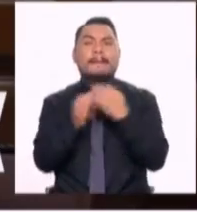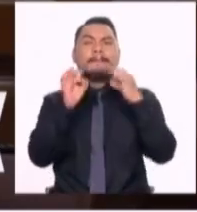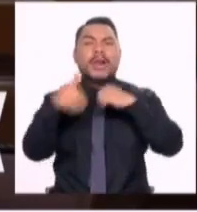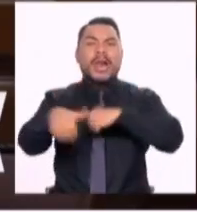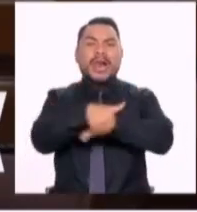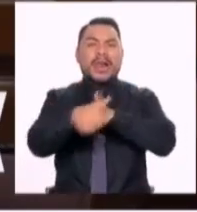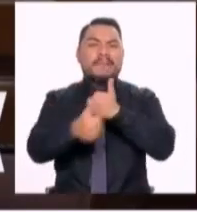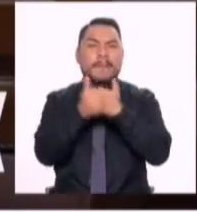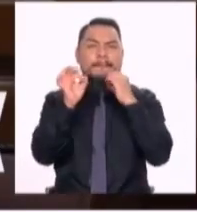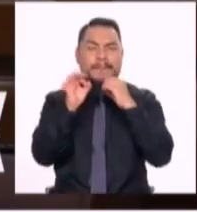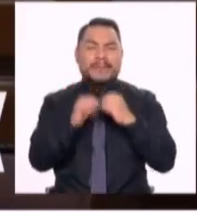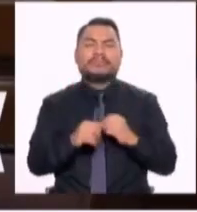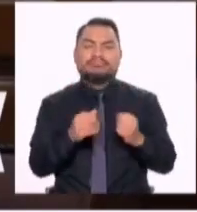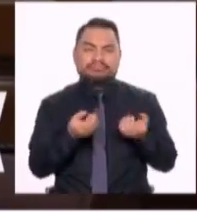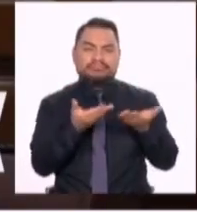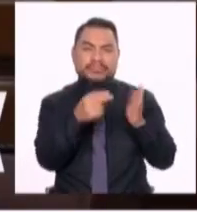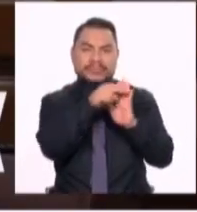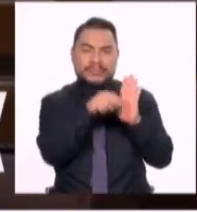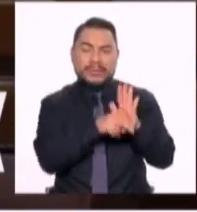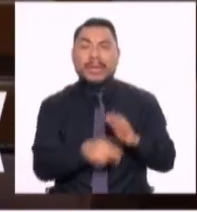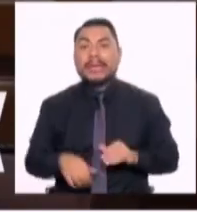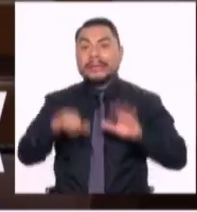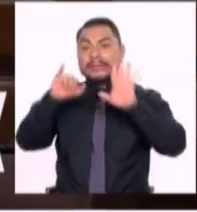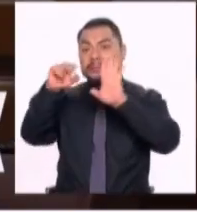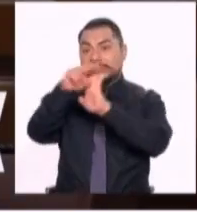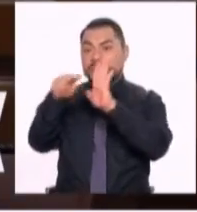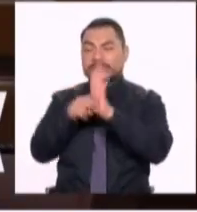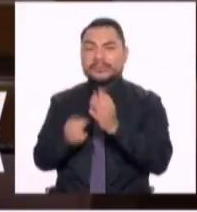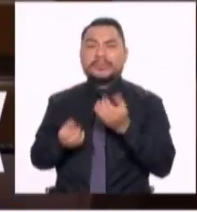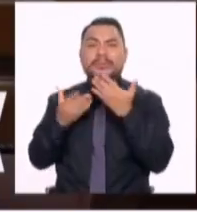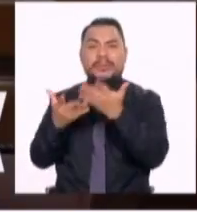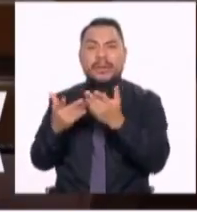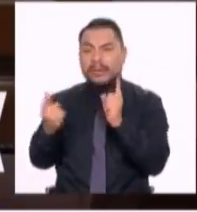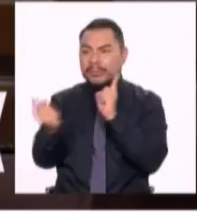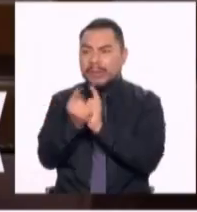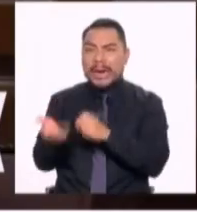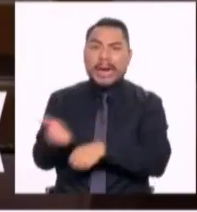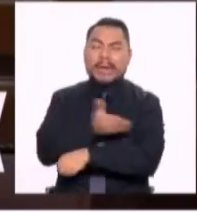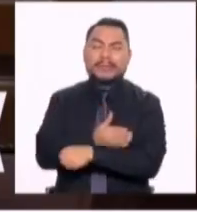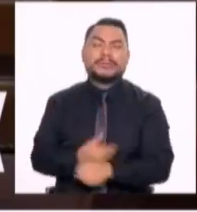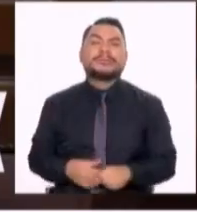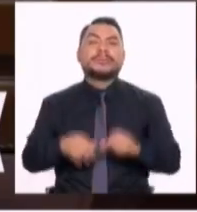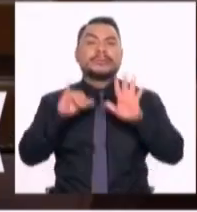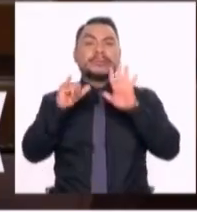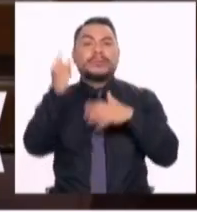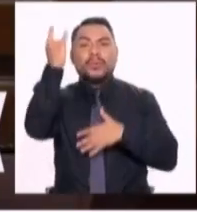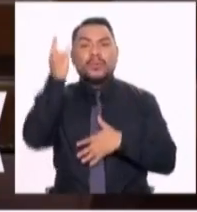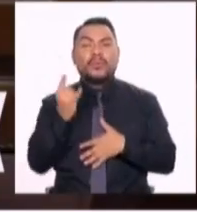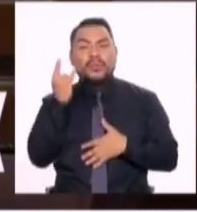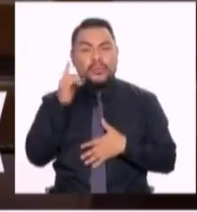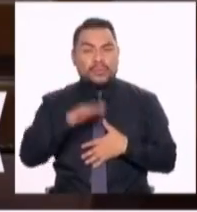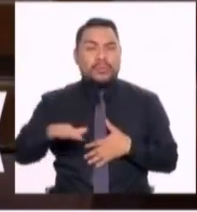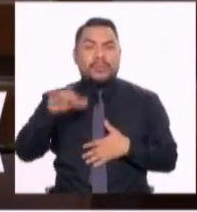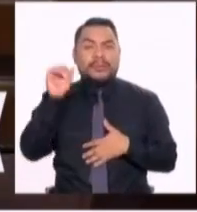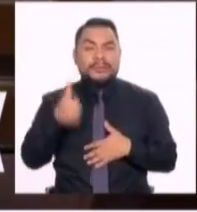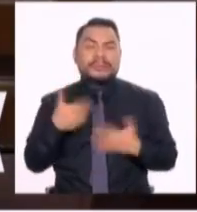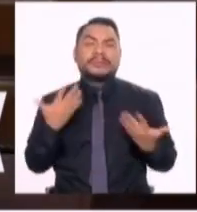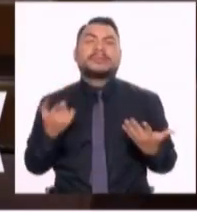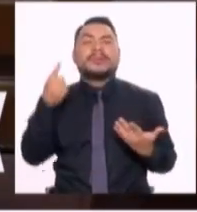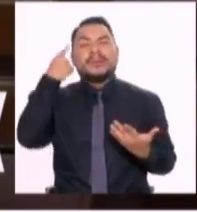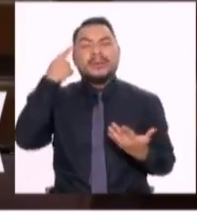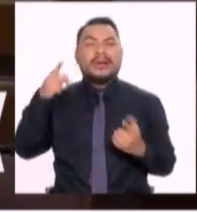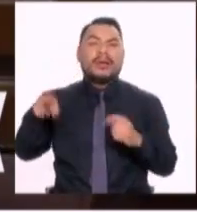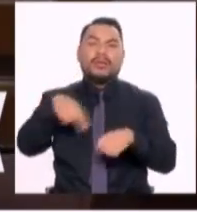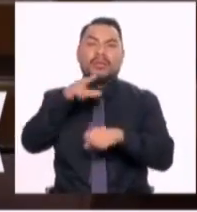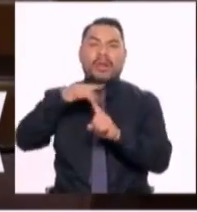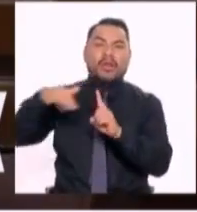del Niño, ha ofrecido 198 millones que se va a dar, ¿no? Ha ofrecido también por ahí a unos